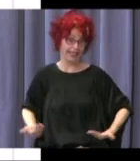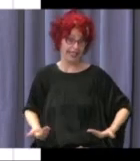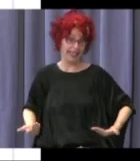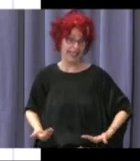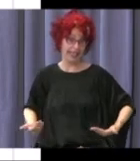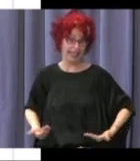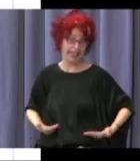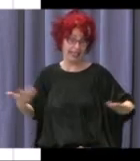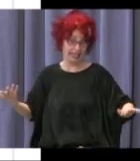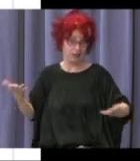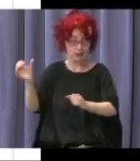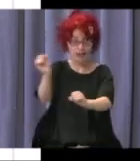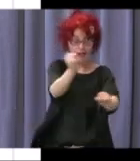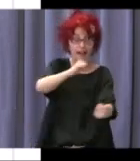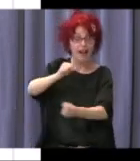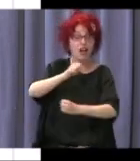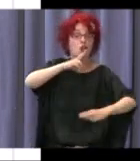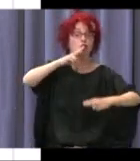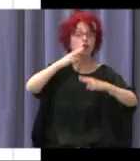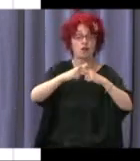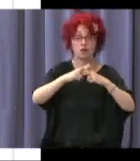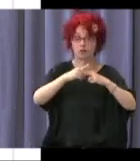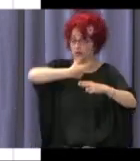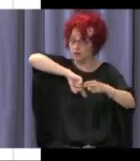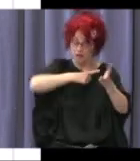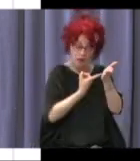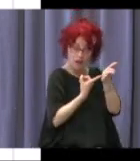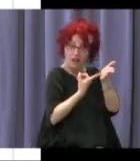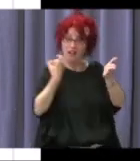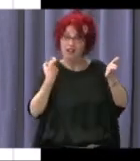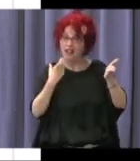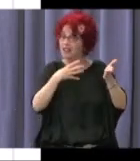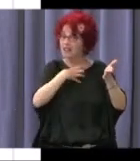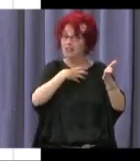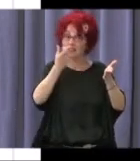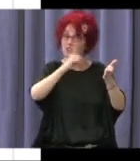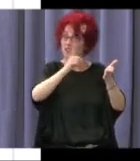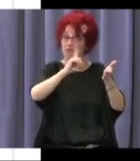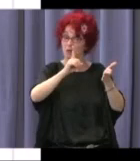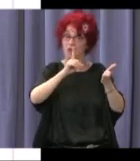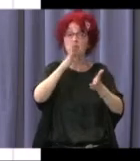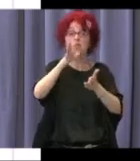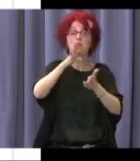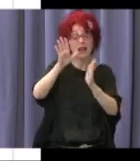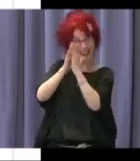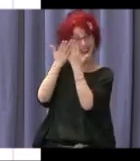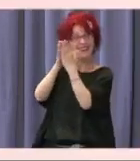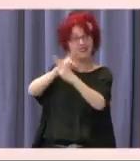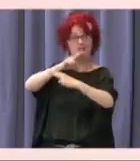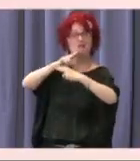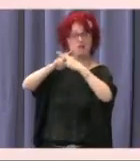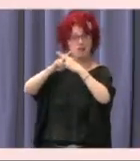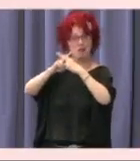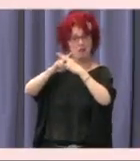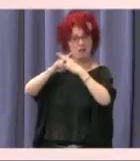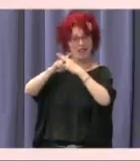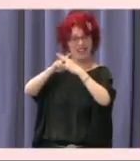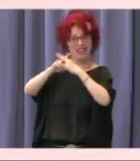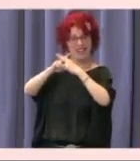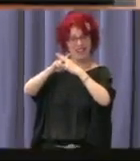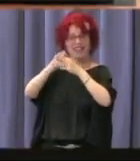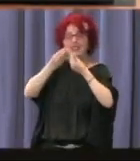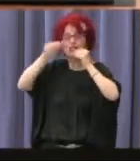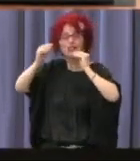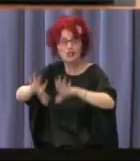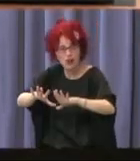denominó a la fregona. ¿Cómo vamos a quitar esa palabra del diccionario para que cuando uno lea la ilustre fregona de Cervantes diga, ay, mira, esta obra tiene que ir sobre un palo largo